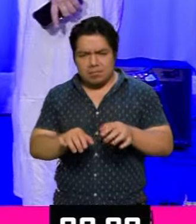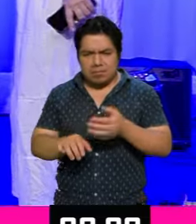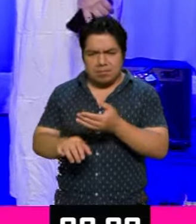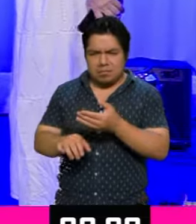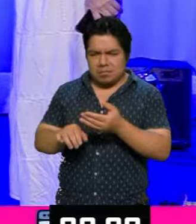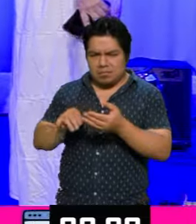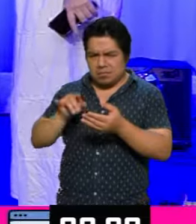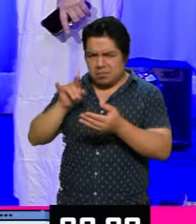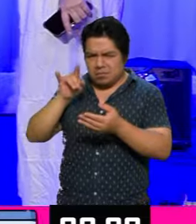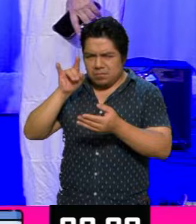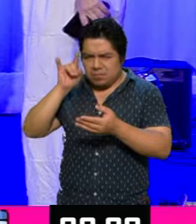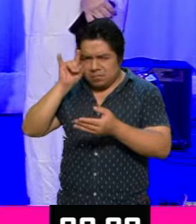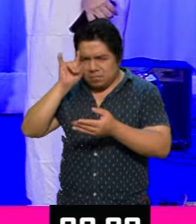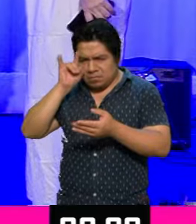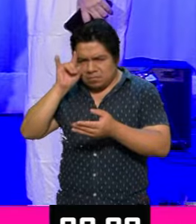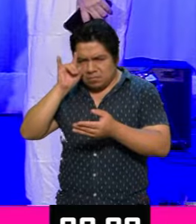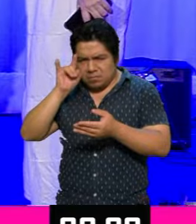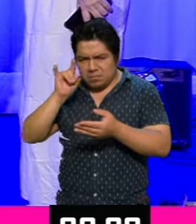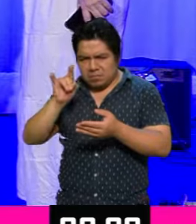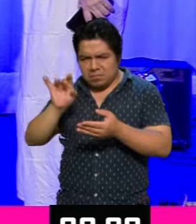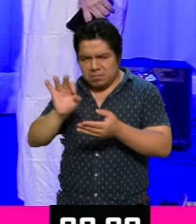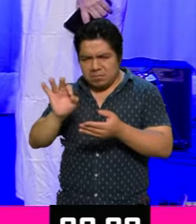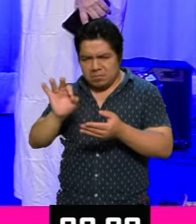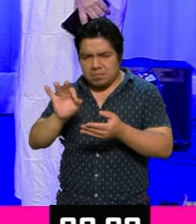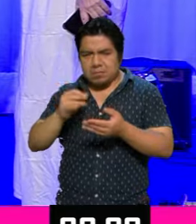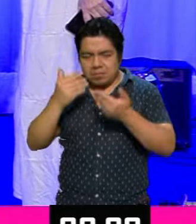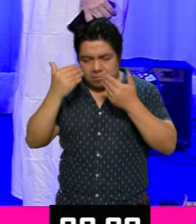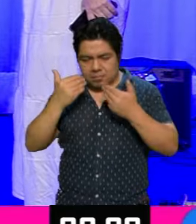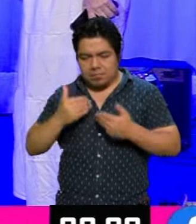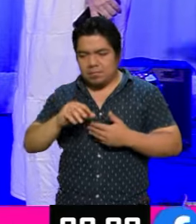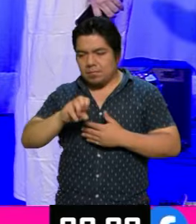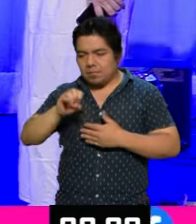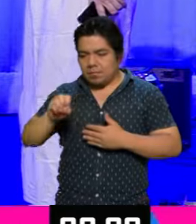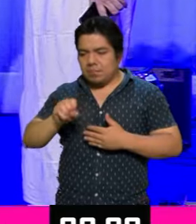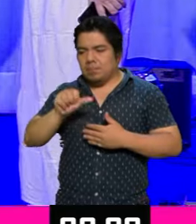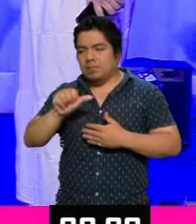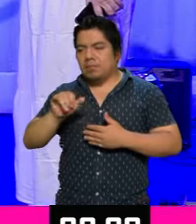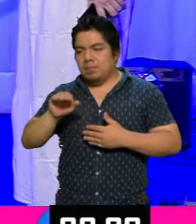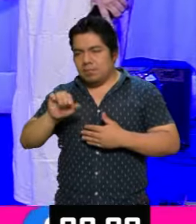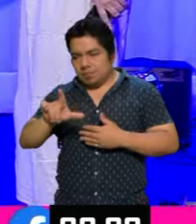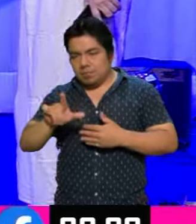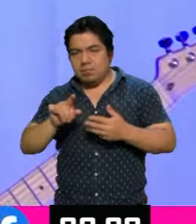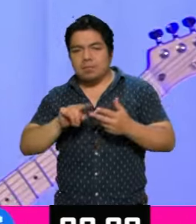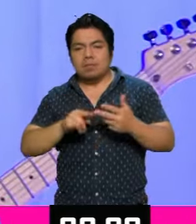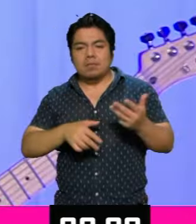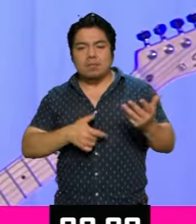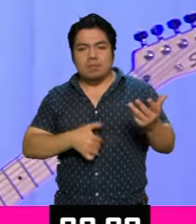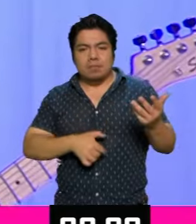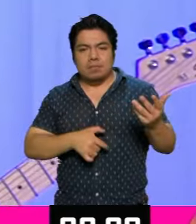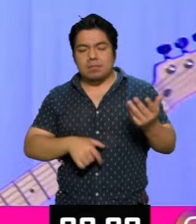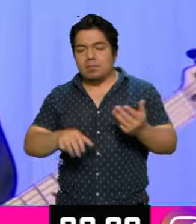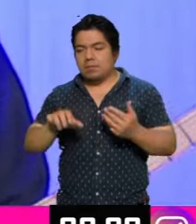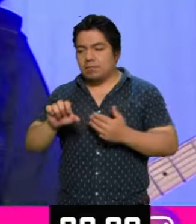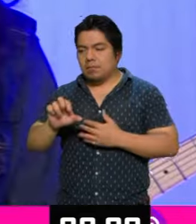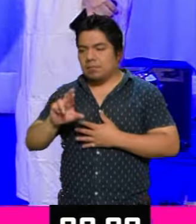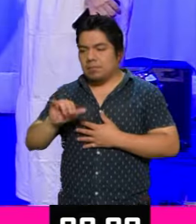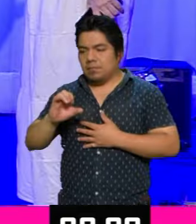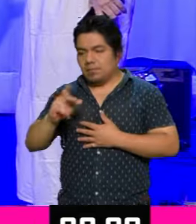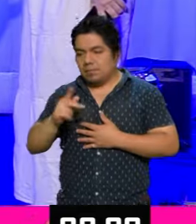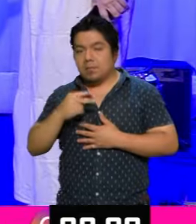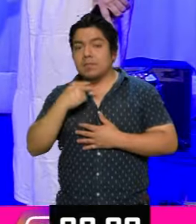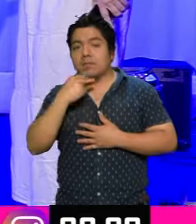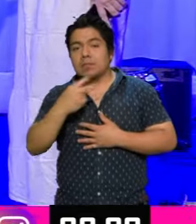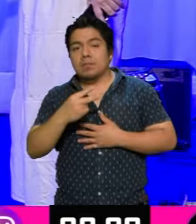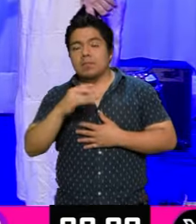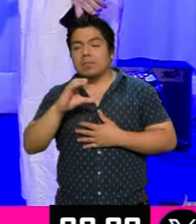un diablo o algo así? Sí, podría ser. Okay. Mi nombre es Yael. Eso, Yael. Aquí en la guitarra. Eric. Ándale. ¿Y en la voz?